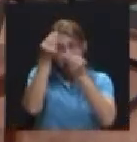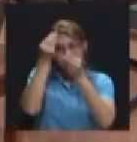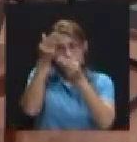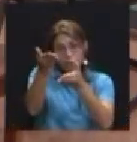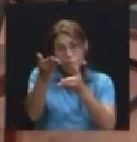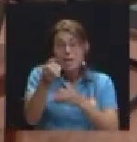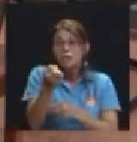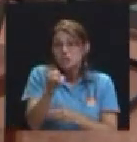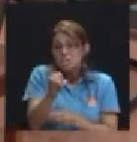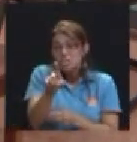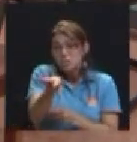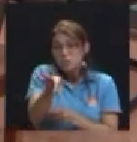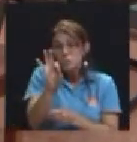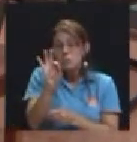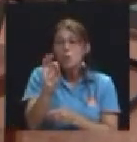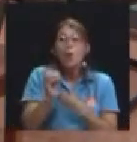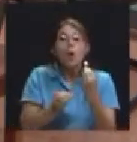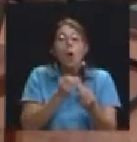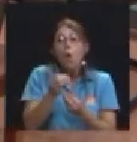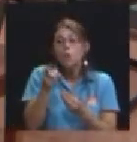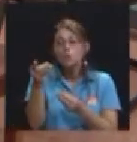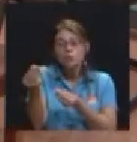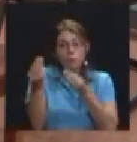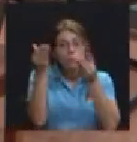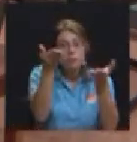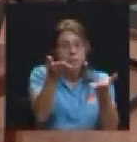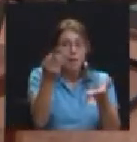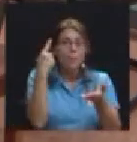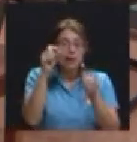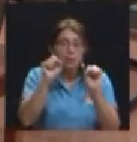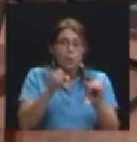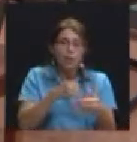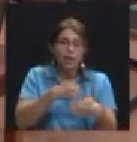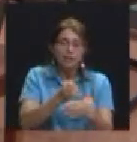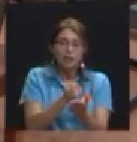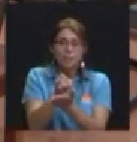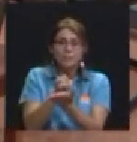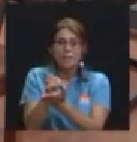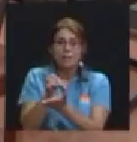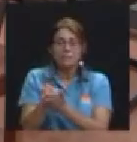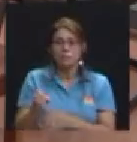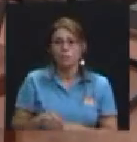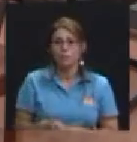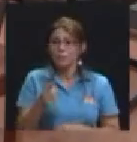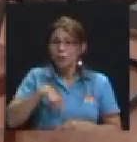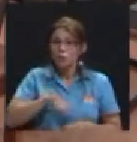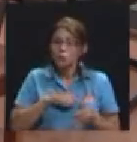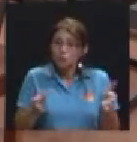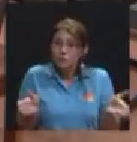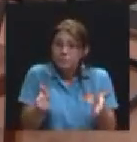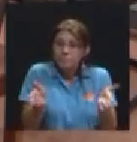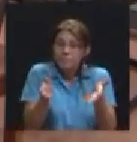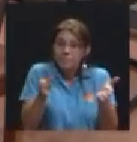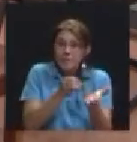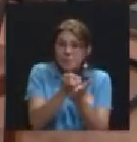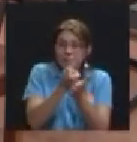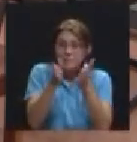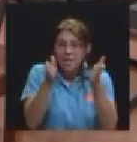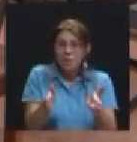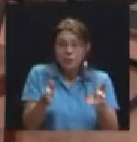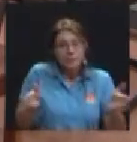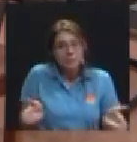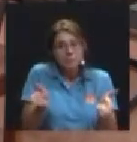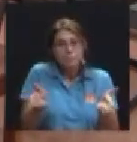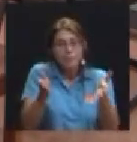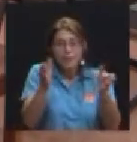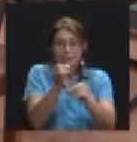cómo sería la entrega de la información para que puedan hacer la investigación. sí instamos a los investigadores y a las instituciones